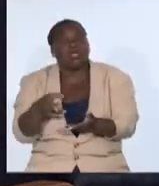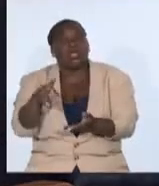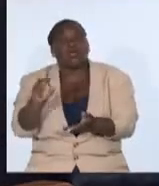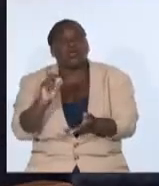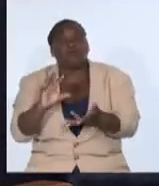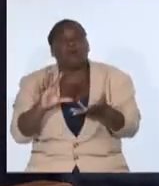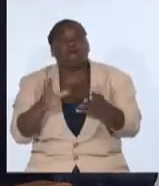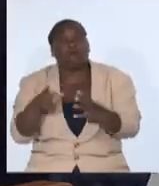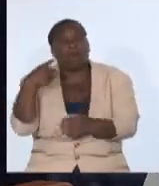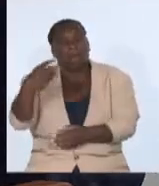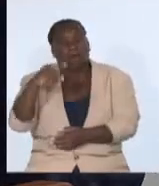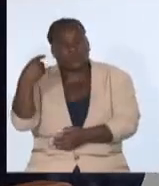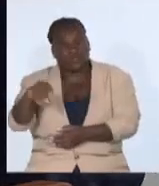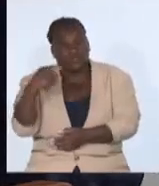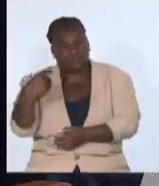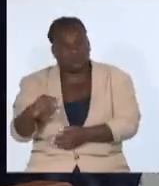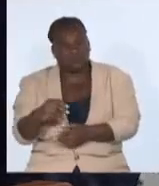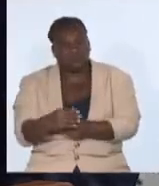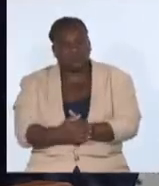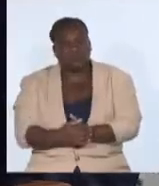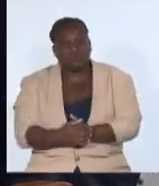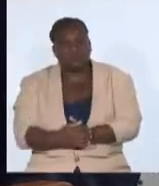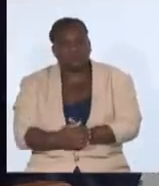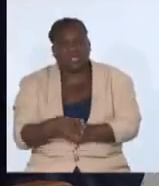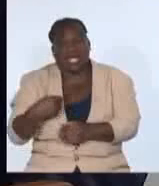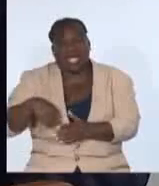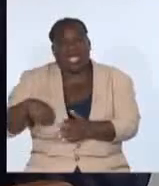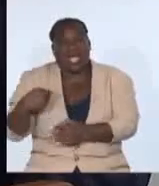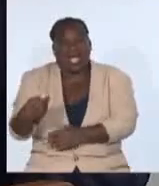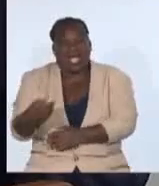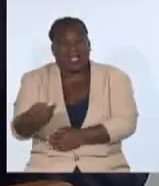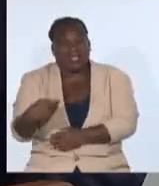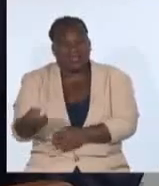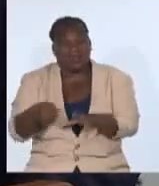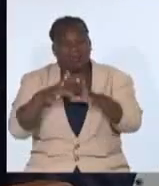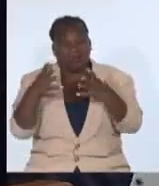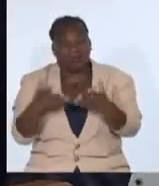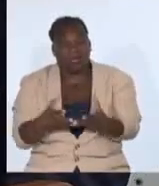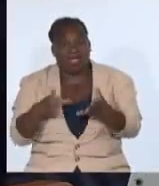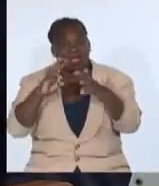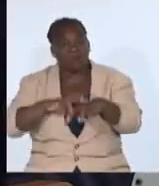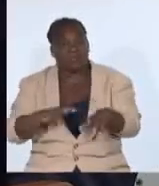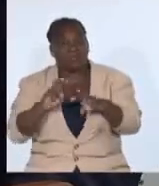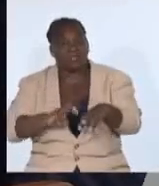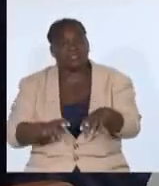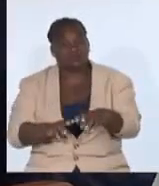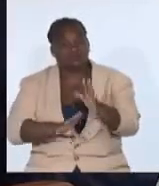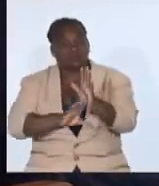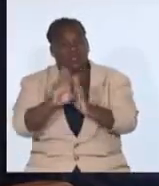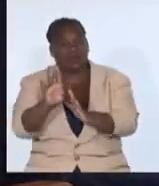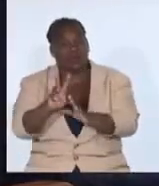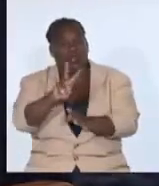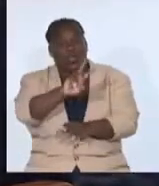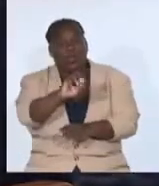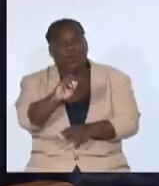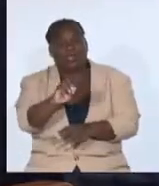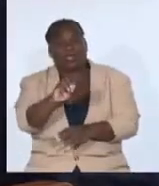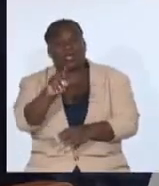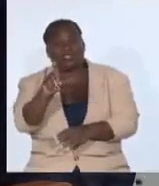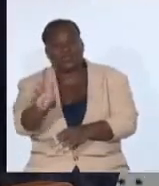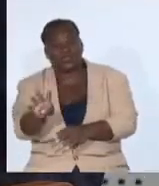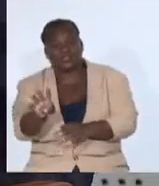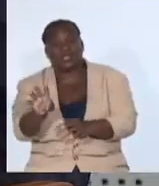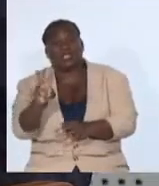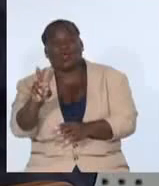de explotación el gasto mundial en investigación y desarrollo entre 2014 y 2018